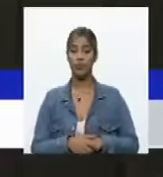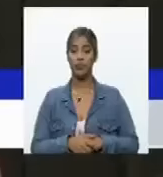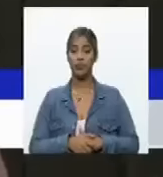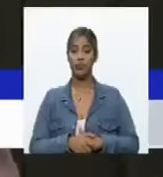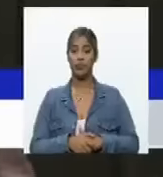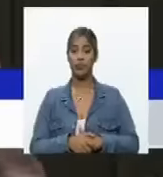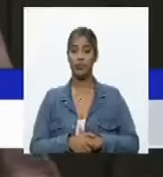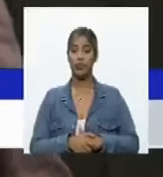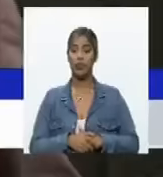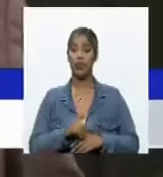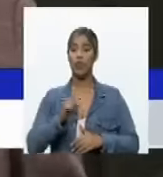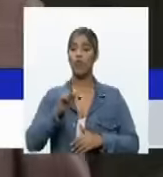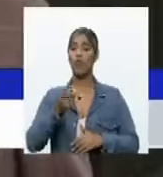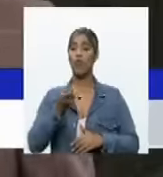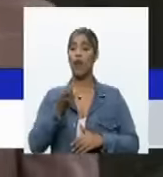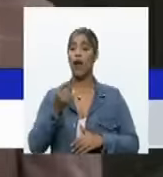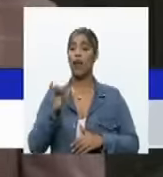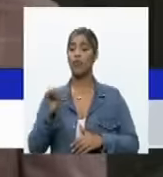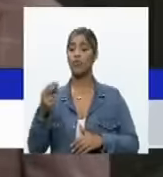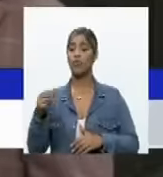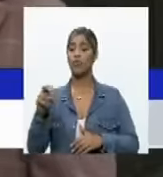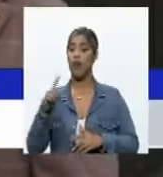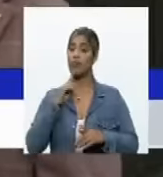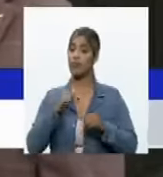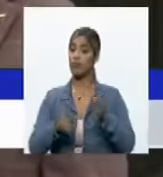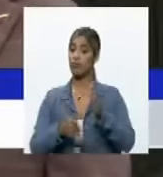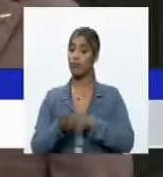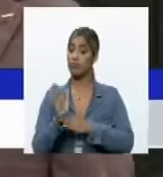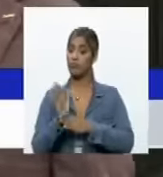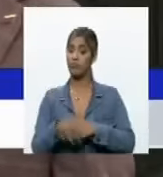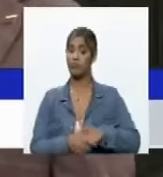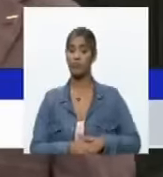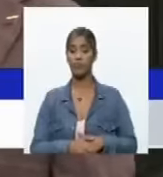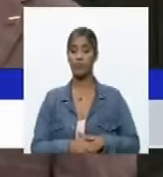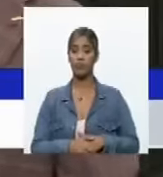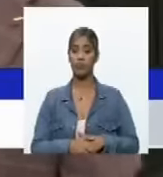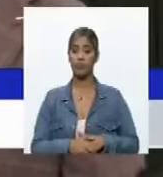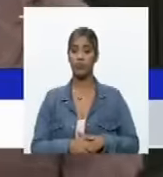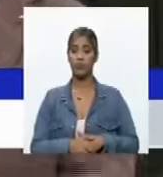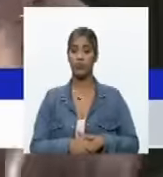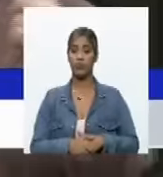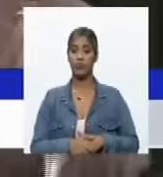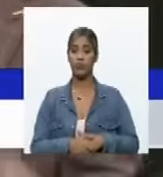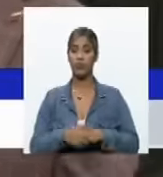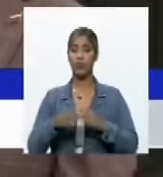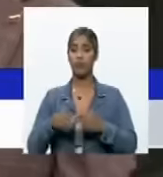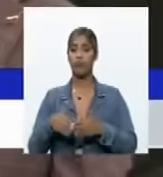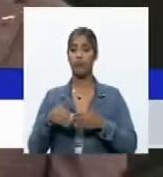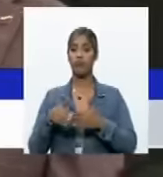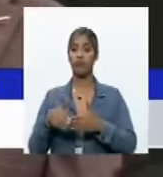de Wally España, y tuvo que salir en